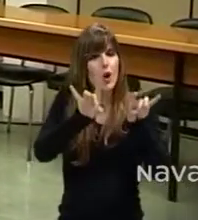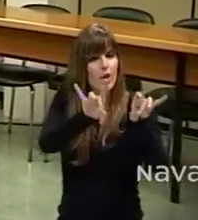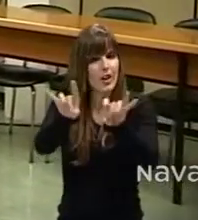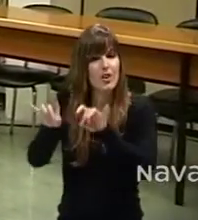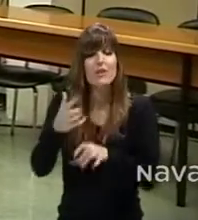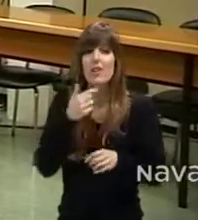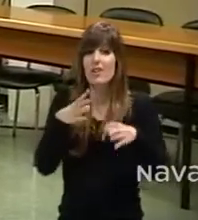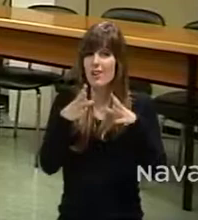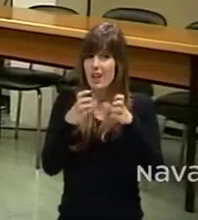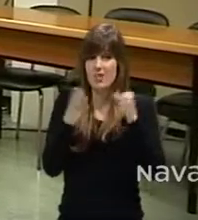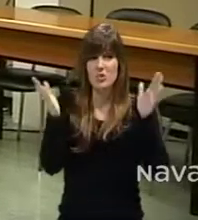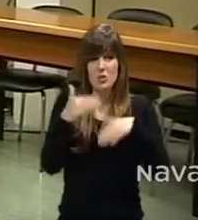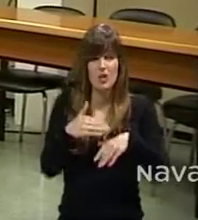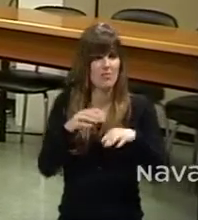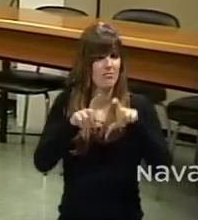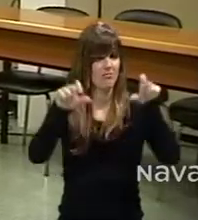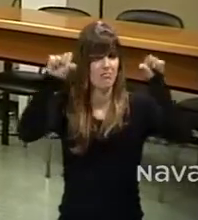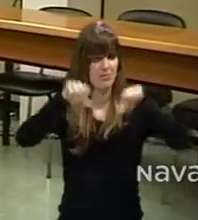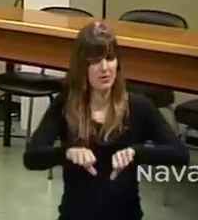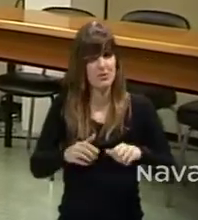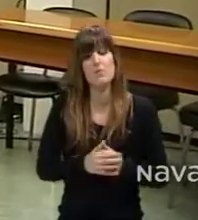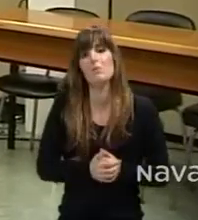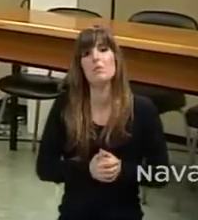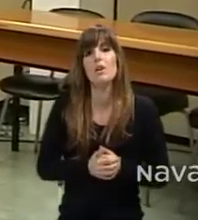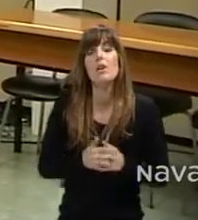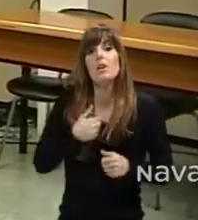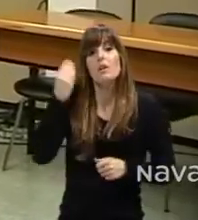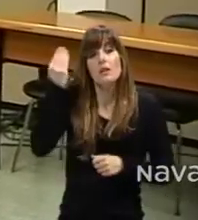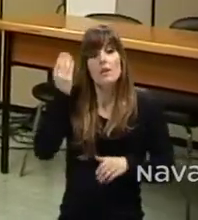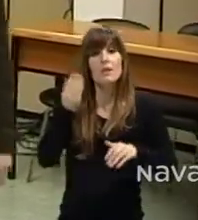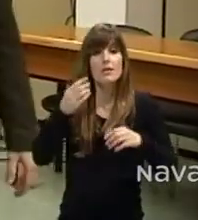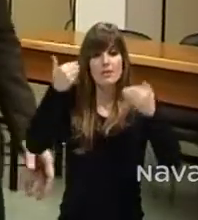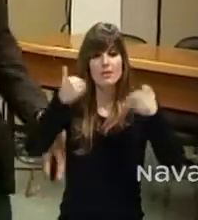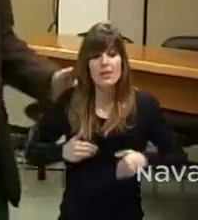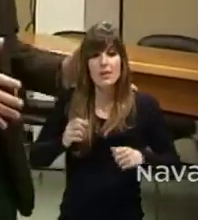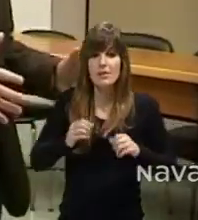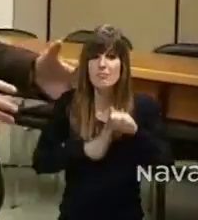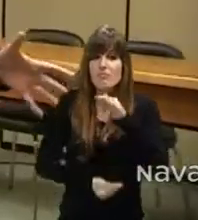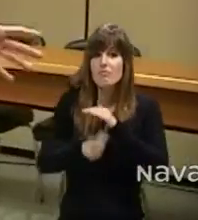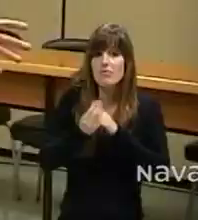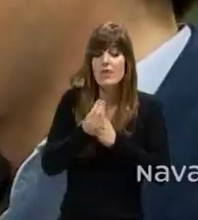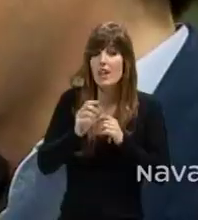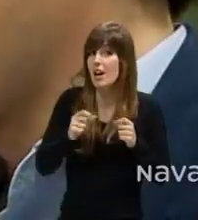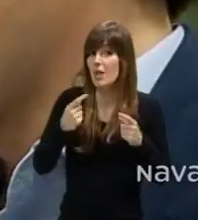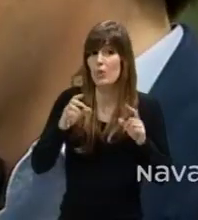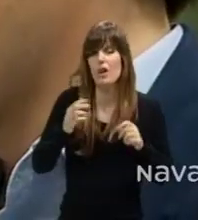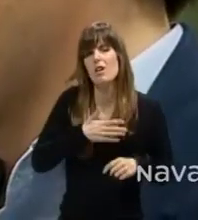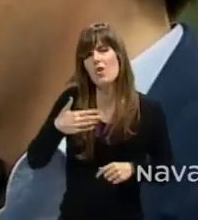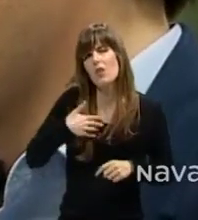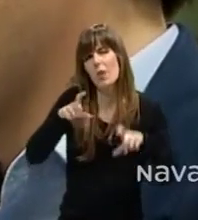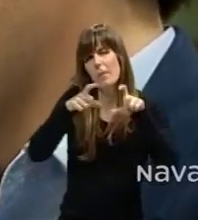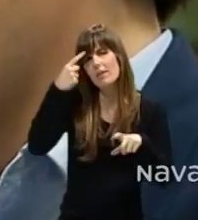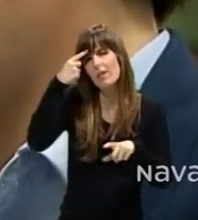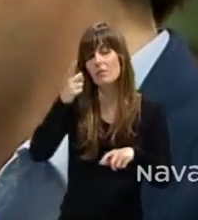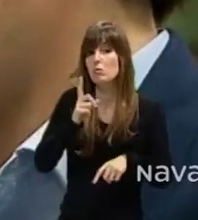la verdad que estás abocado al fracaso. Y si se hace o no hace, pues no sabría decírtelo. Solo sé que en el momento que crees en un proyecto, en una idea, y que evidentemente